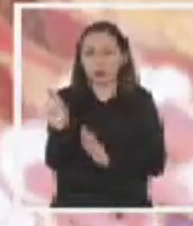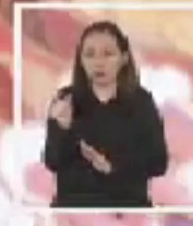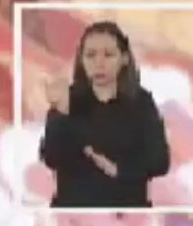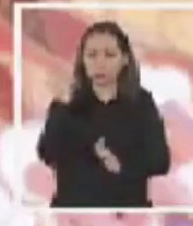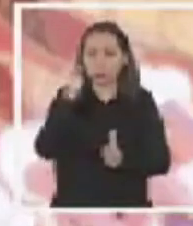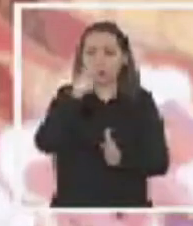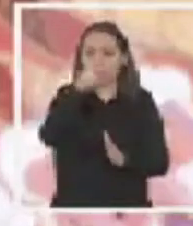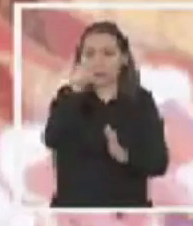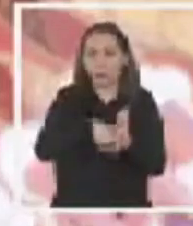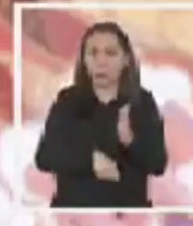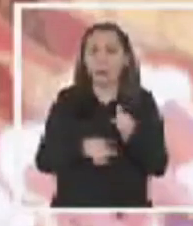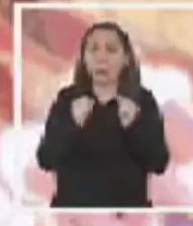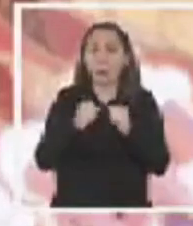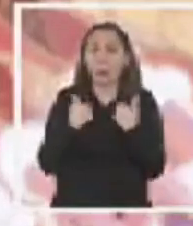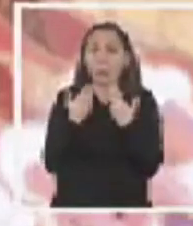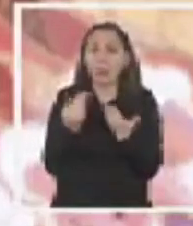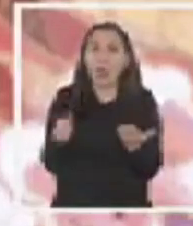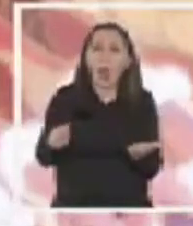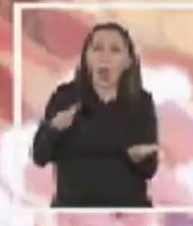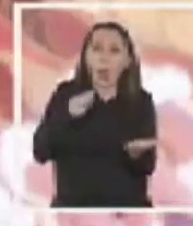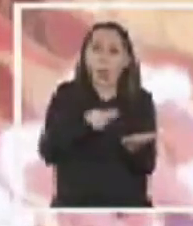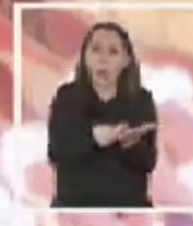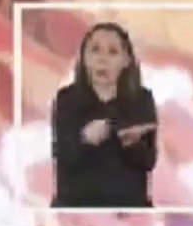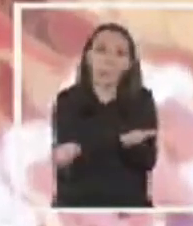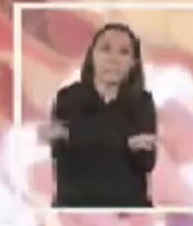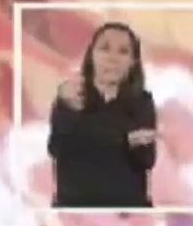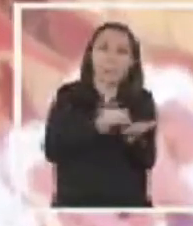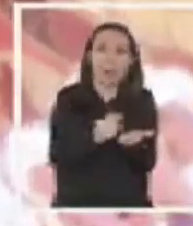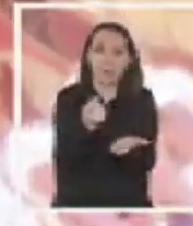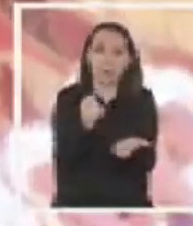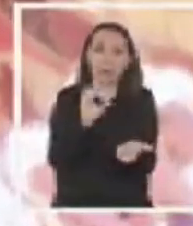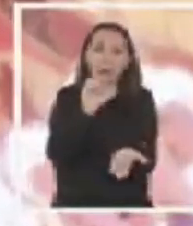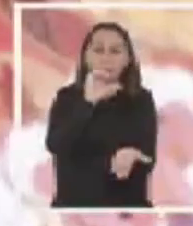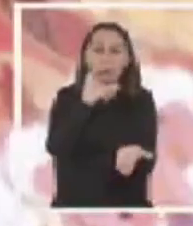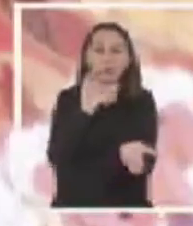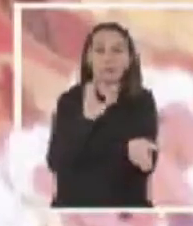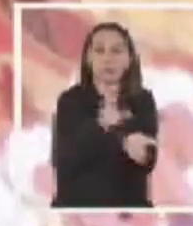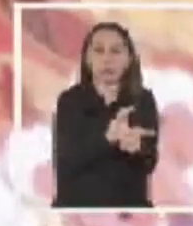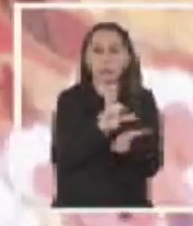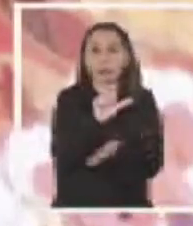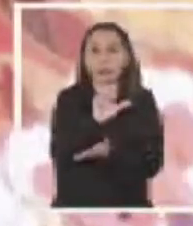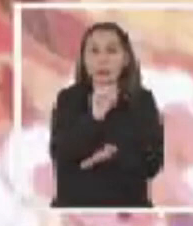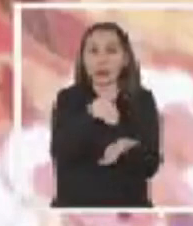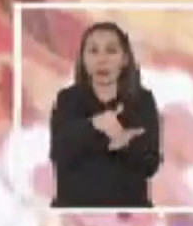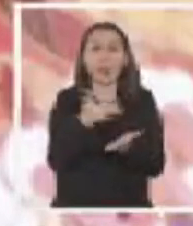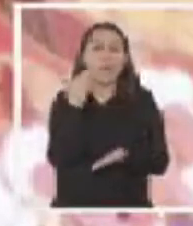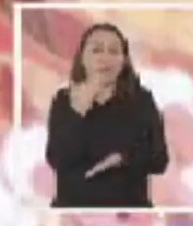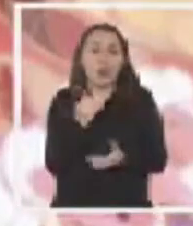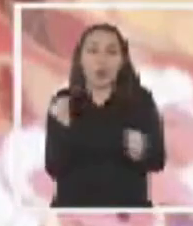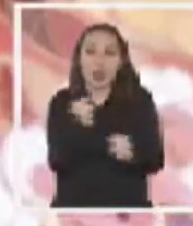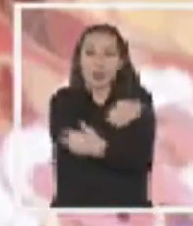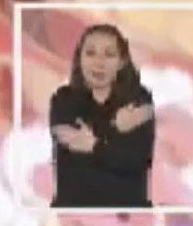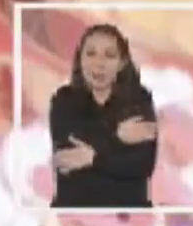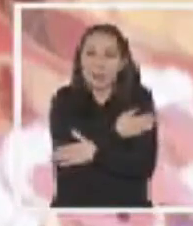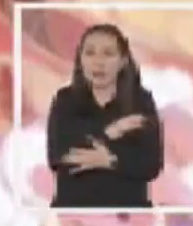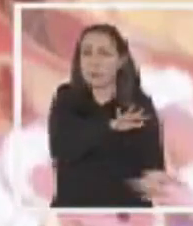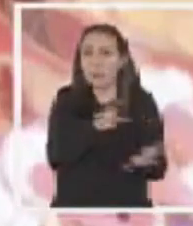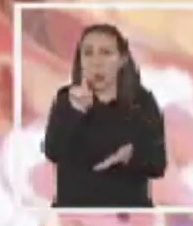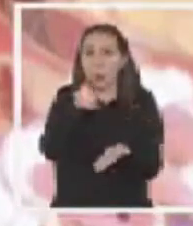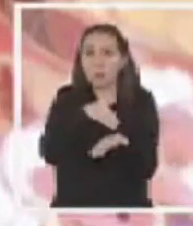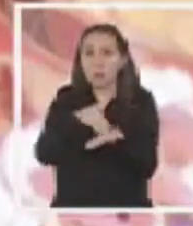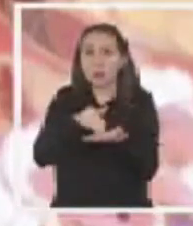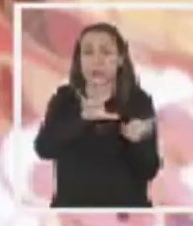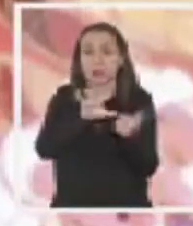firmado que permitirá entregar un aporte adicional de 60 mil pesos al Bono invierno para los aproximadamente un millón